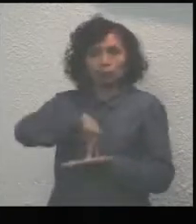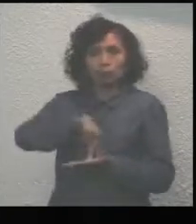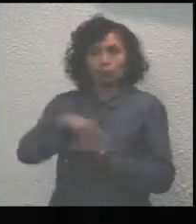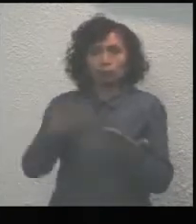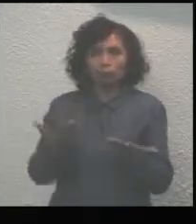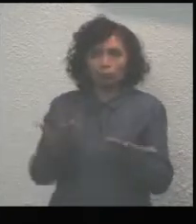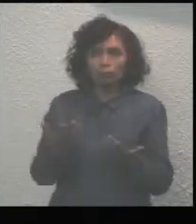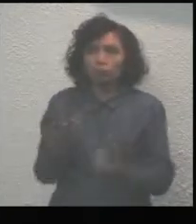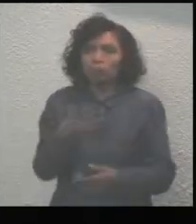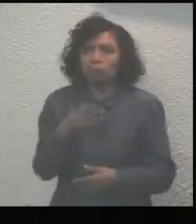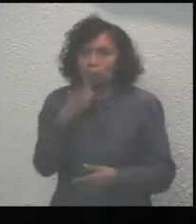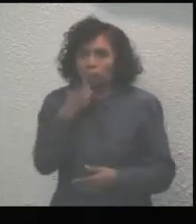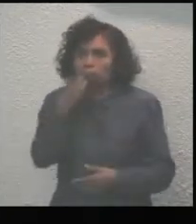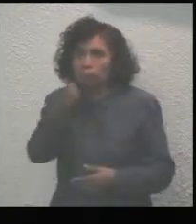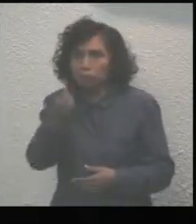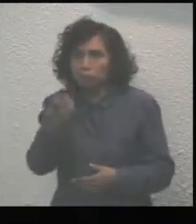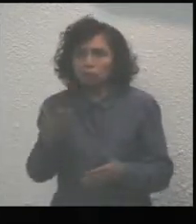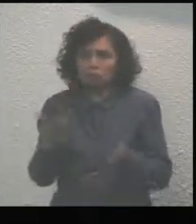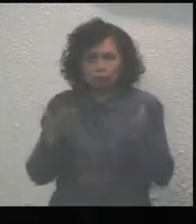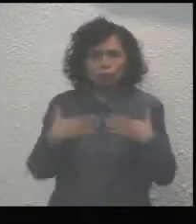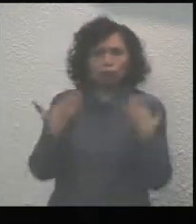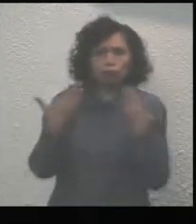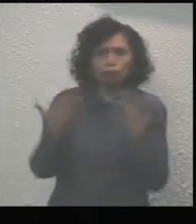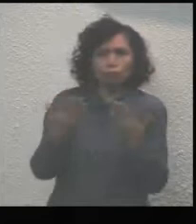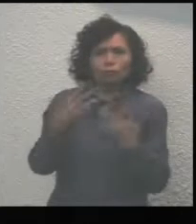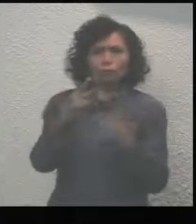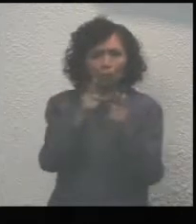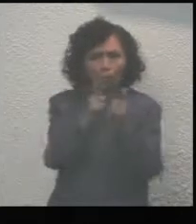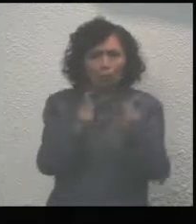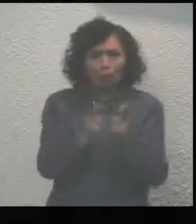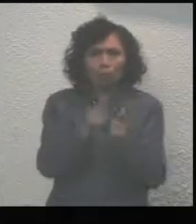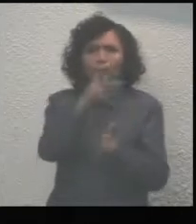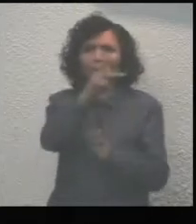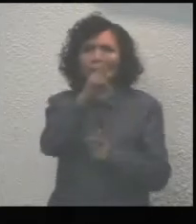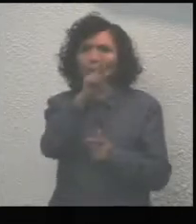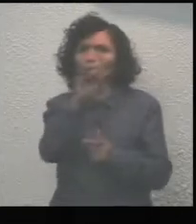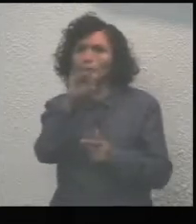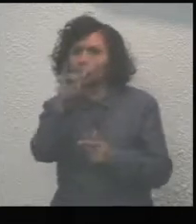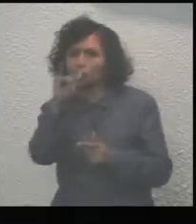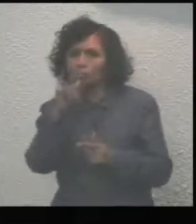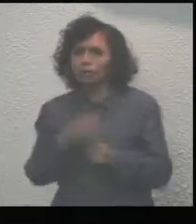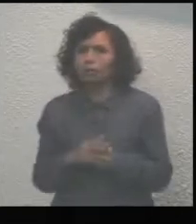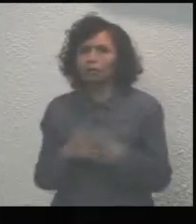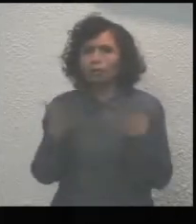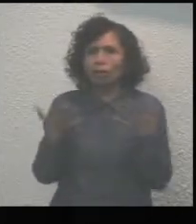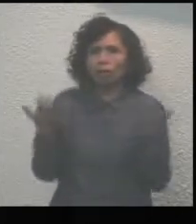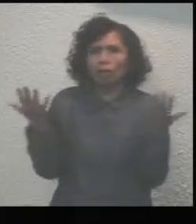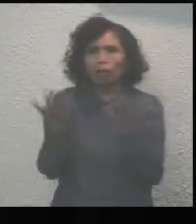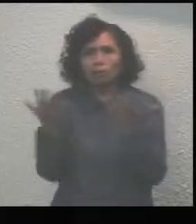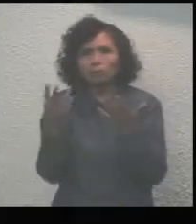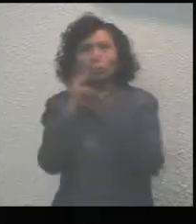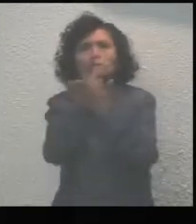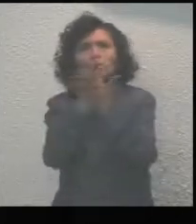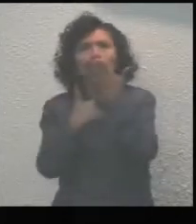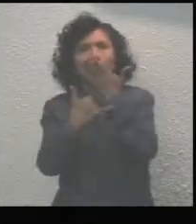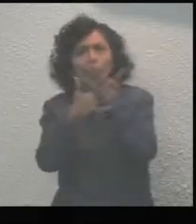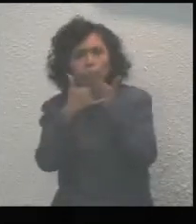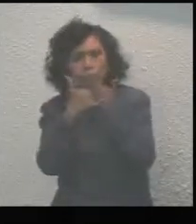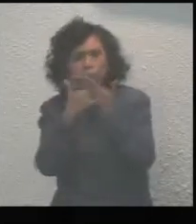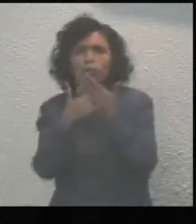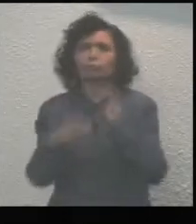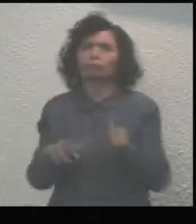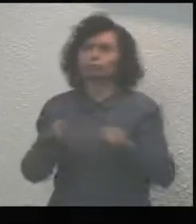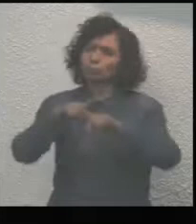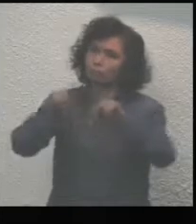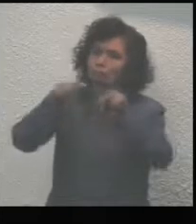a la ciudadanía que confió en mi partido, a quienes abanderaron múltiples proyectos legislativos y de política